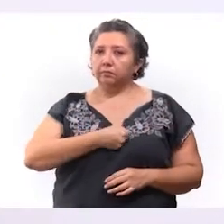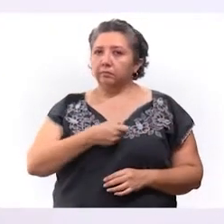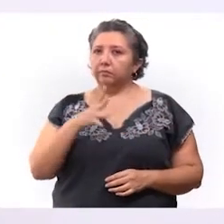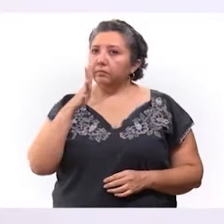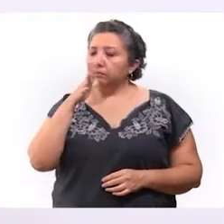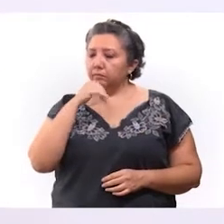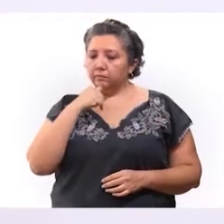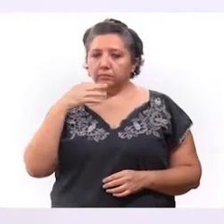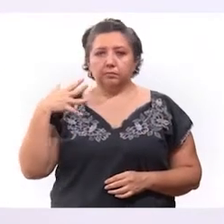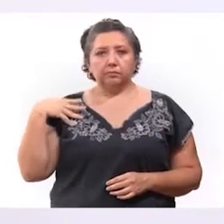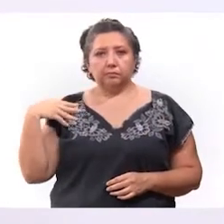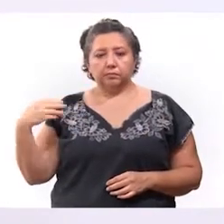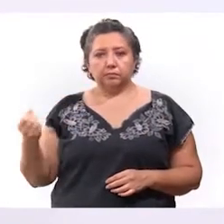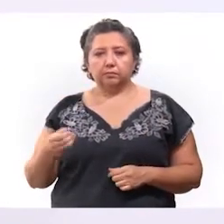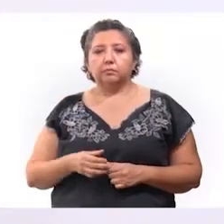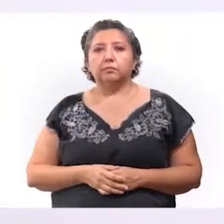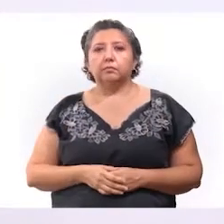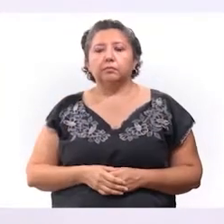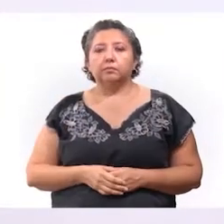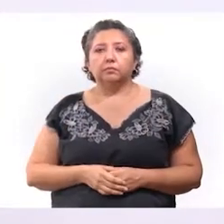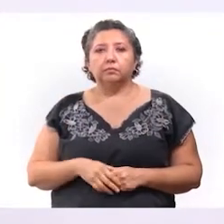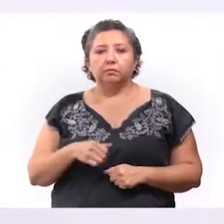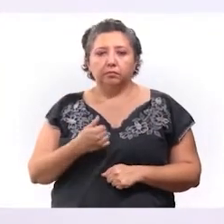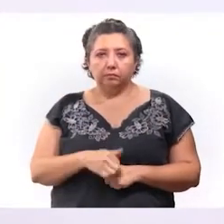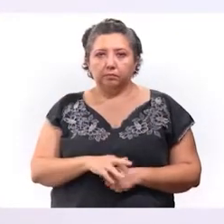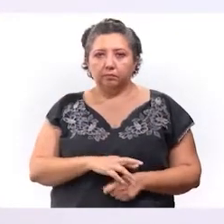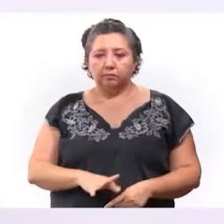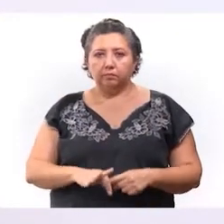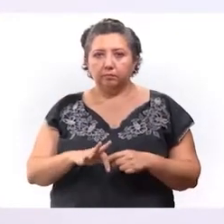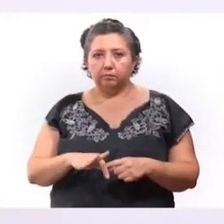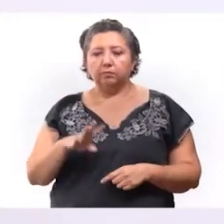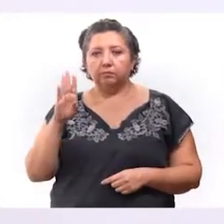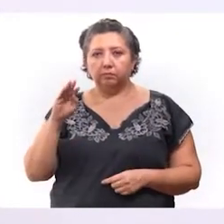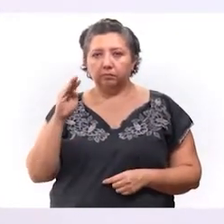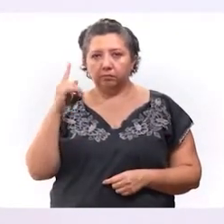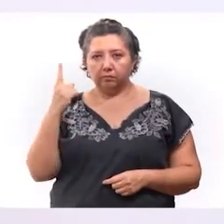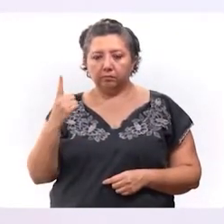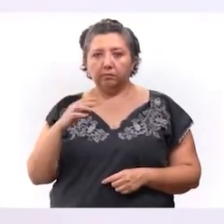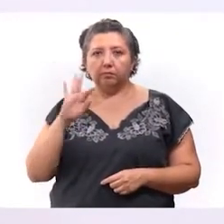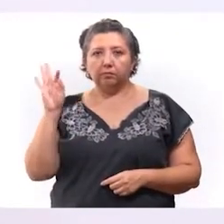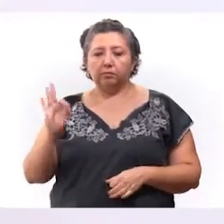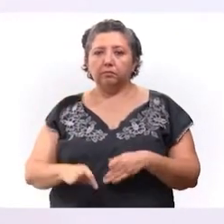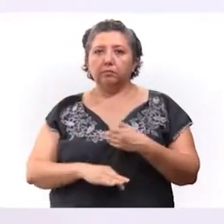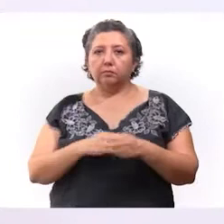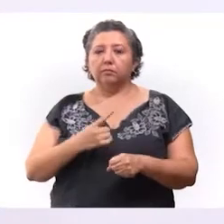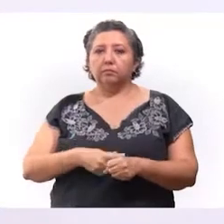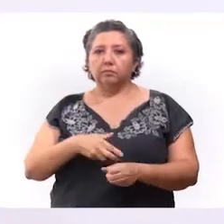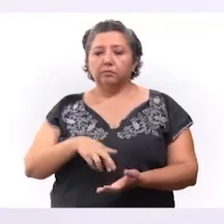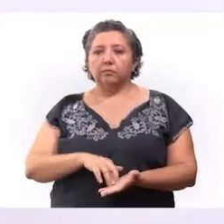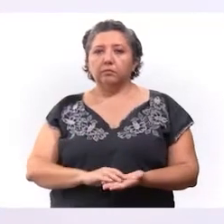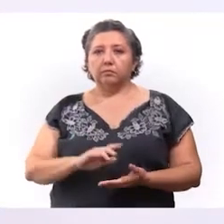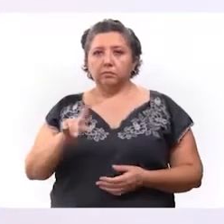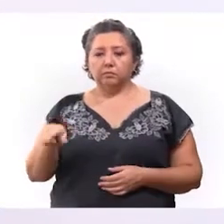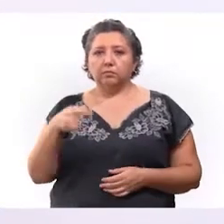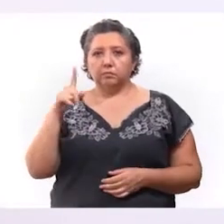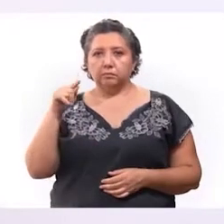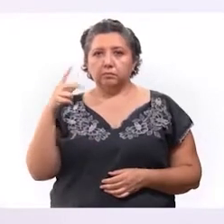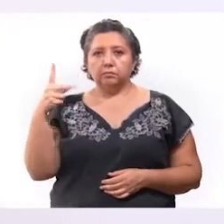no presentan síntomas ni pueden contagiar. Esta cifra representa el 91% del total de contagios registrados,